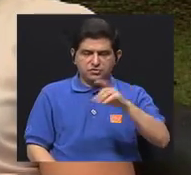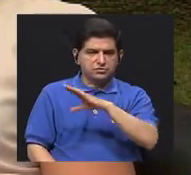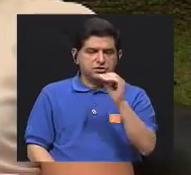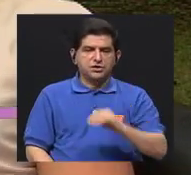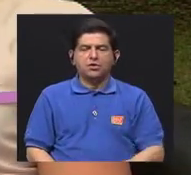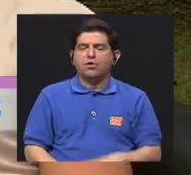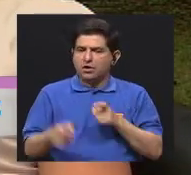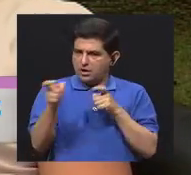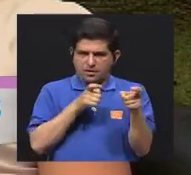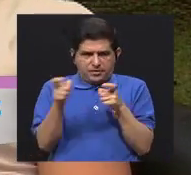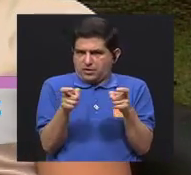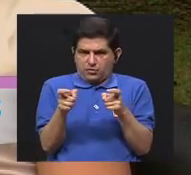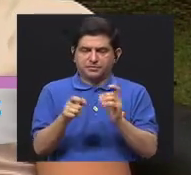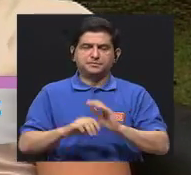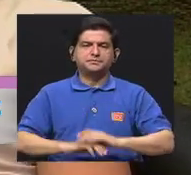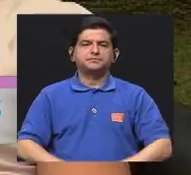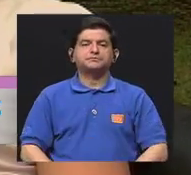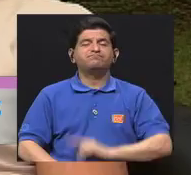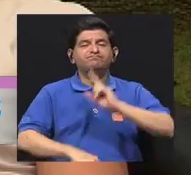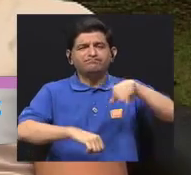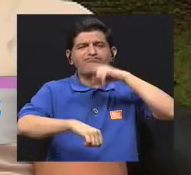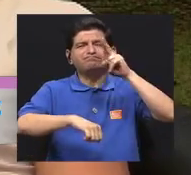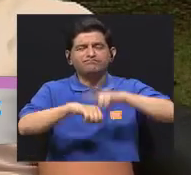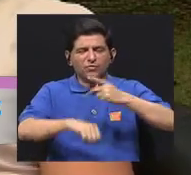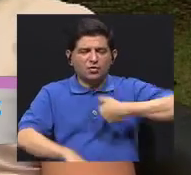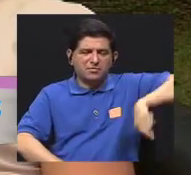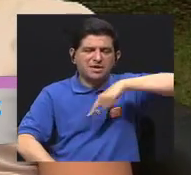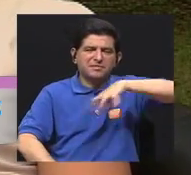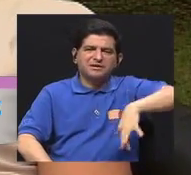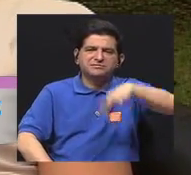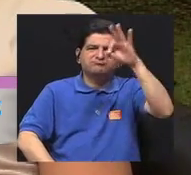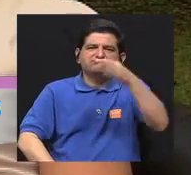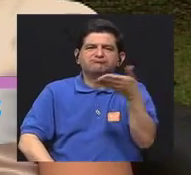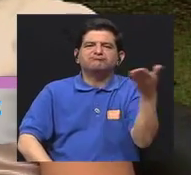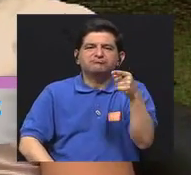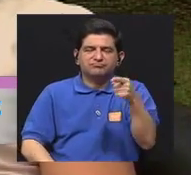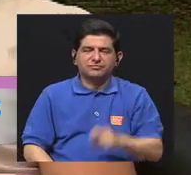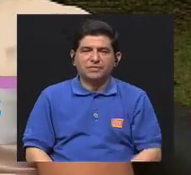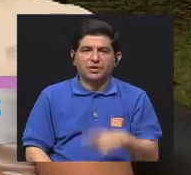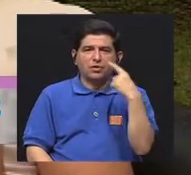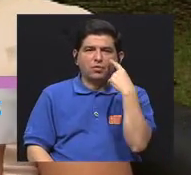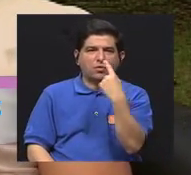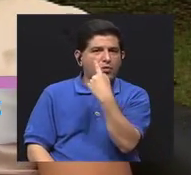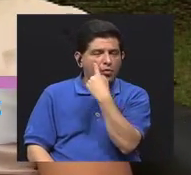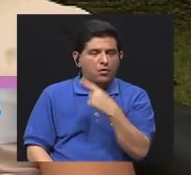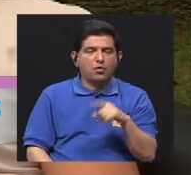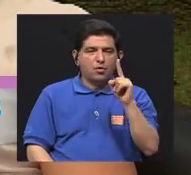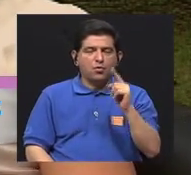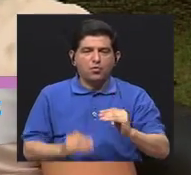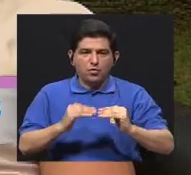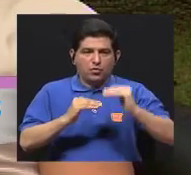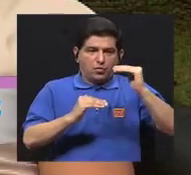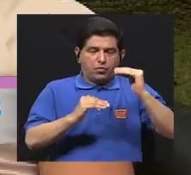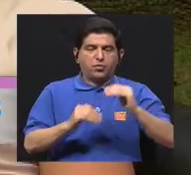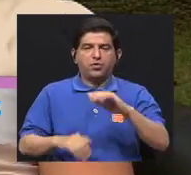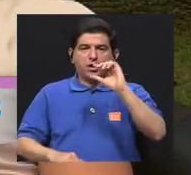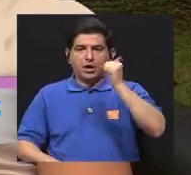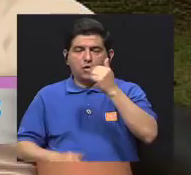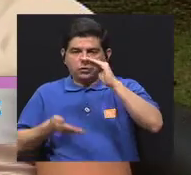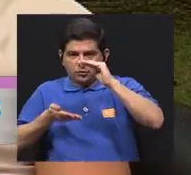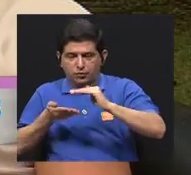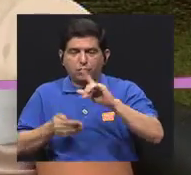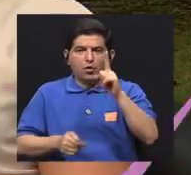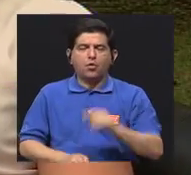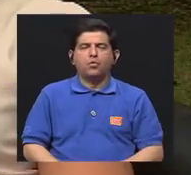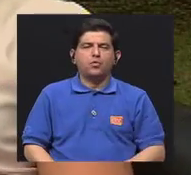diagnóstico y en el manejo, que usualmente lo que vamos a encontrar es un ojo más grande que el otro o un ojo con